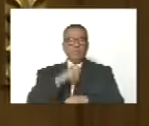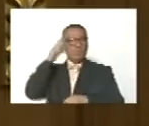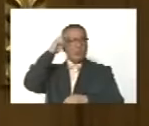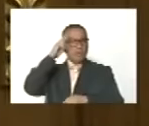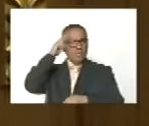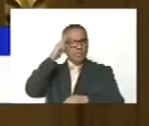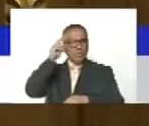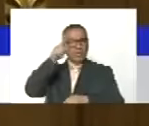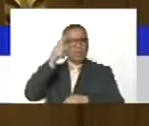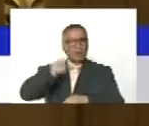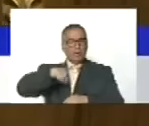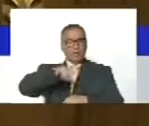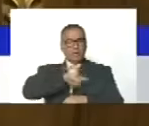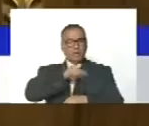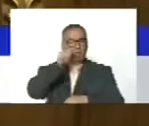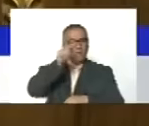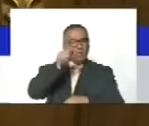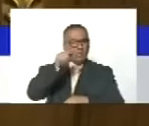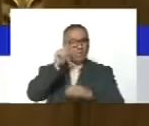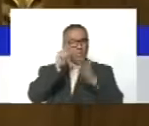Reflexionando sobre esto,